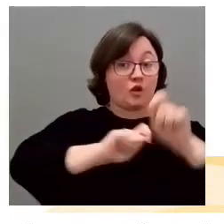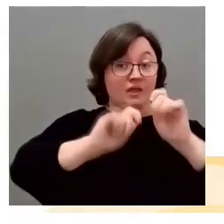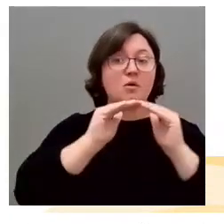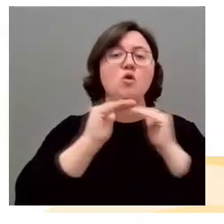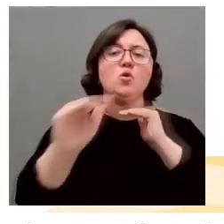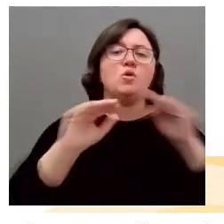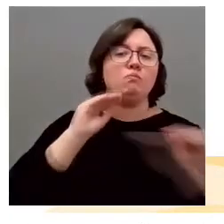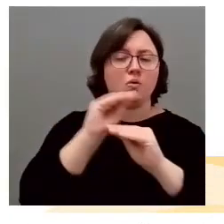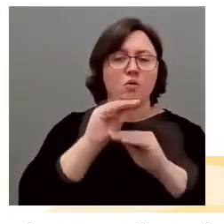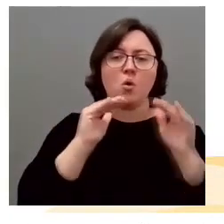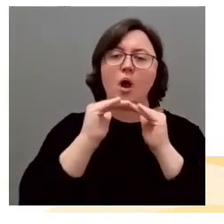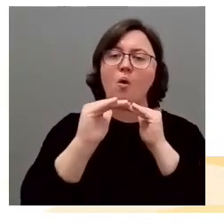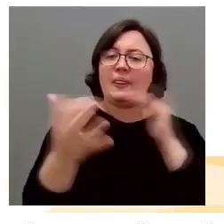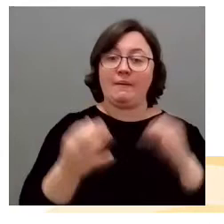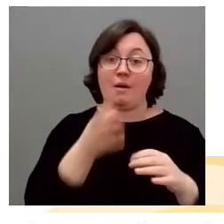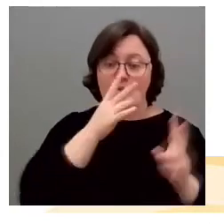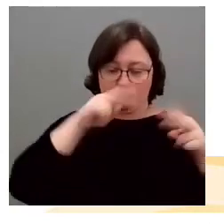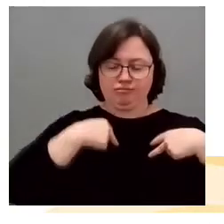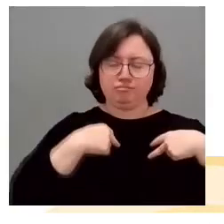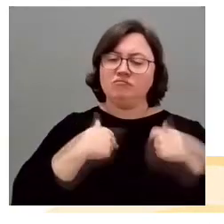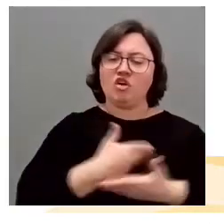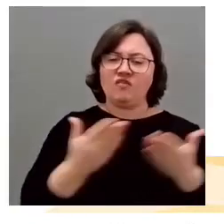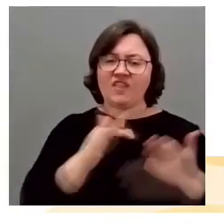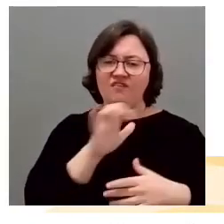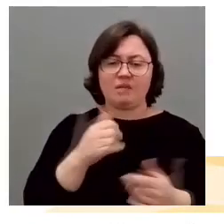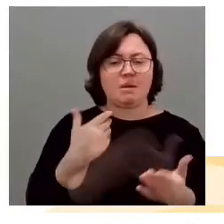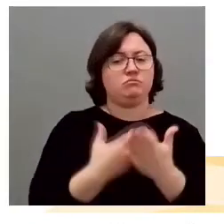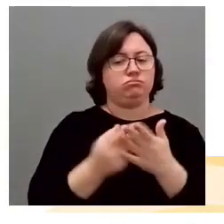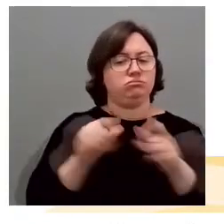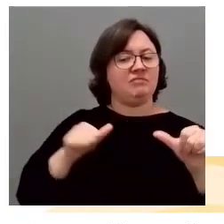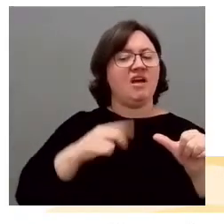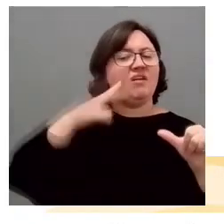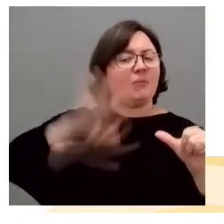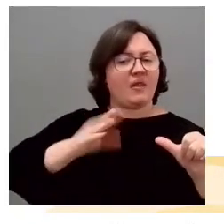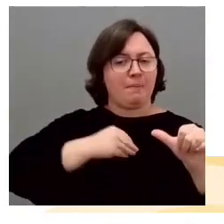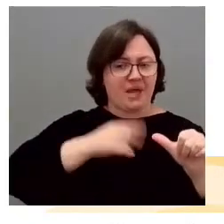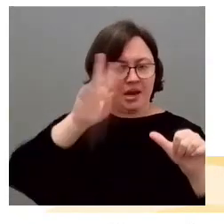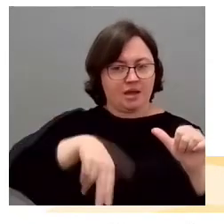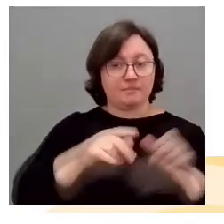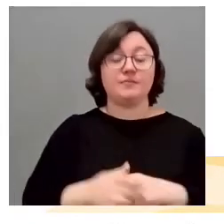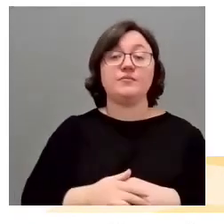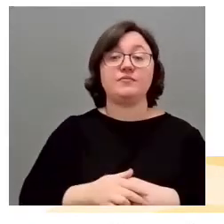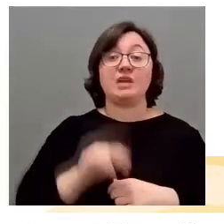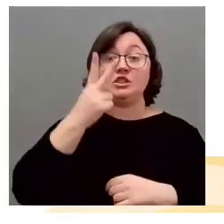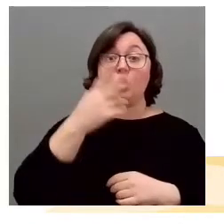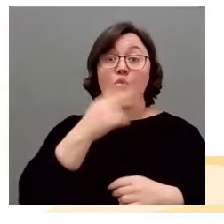discapacidad, porque, entre otras cosas, nos lo creemos y así lo hemos comprobado. El segundo compromiso es